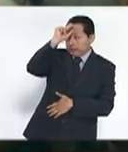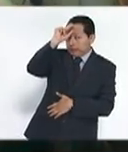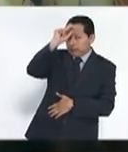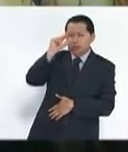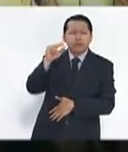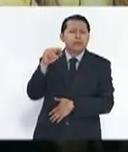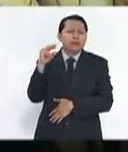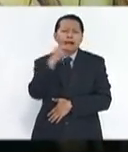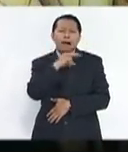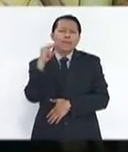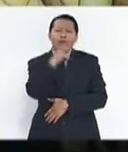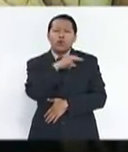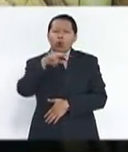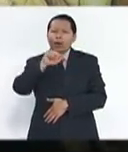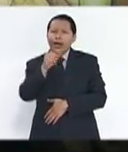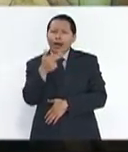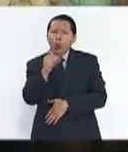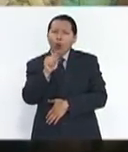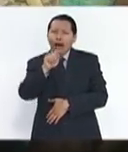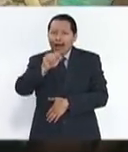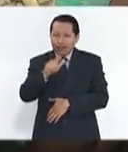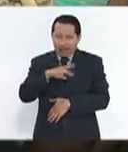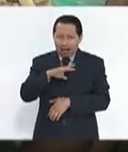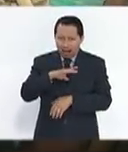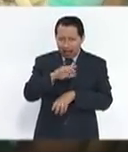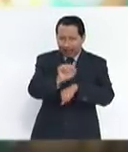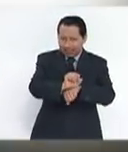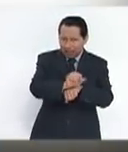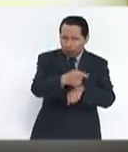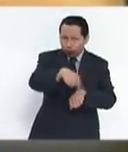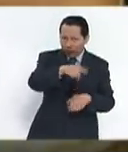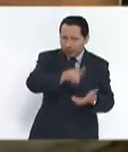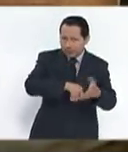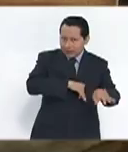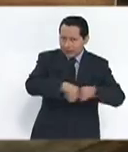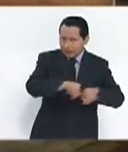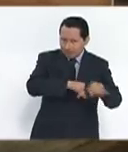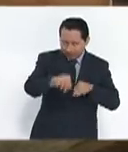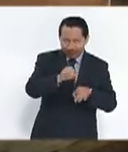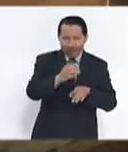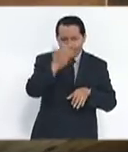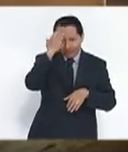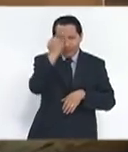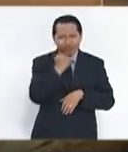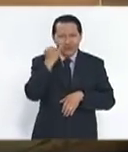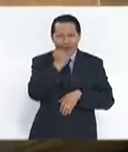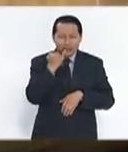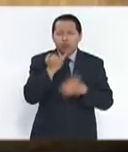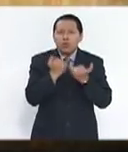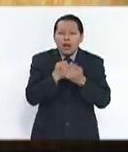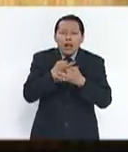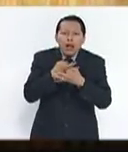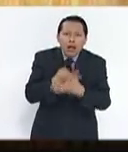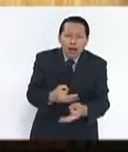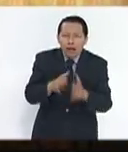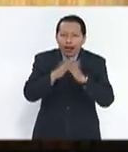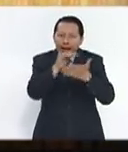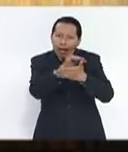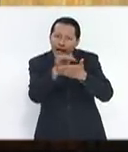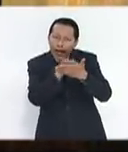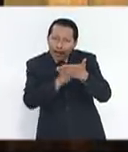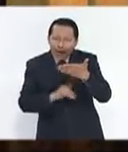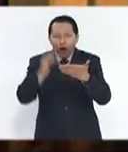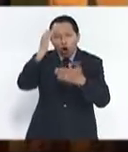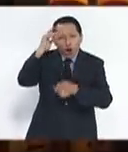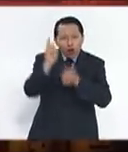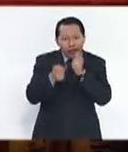rápidamente dominó la lengua náhuatl de los esclavos que trabajaban en la hacienda. Al mismo tiempo, nació su interés por la lectura y el conocimiento al